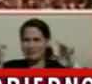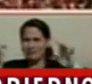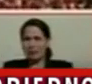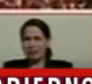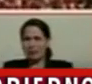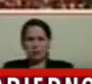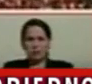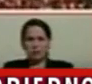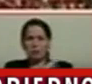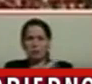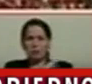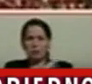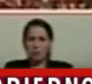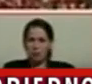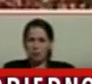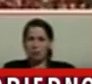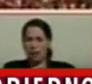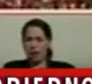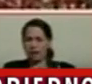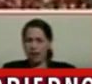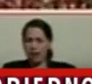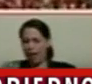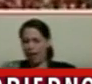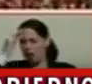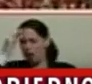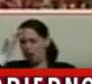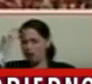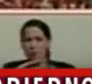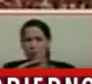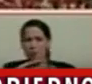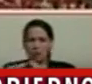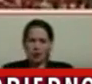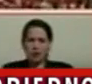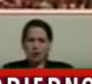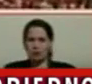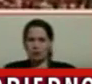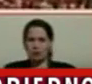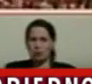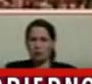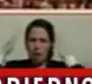defender la democracia, a defender la libertad. No lo duden ni por un segundo.